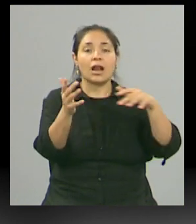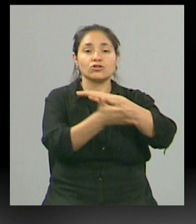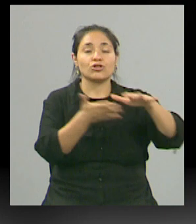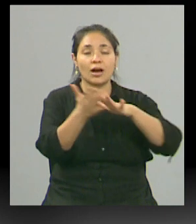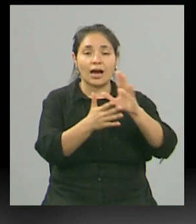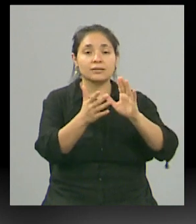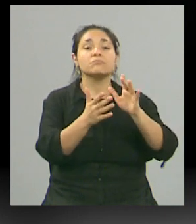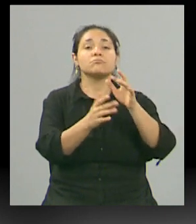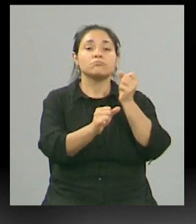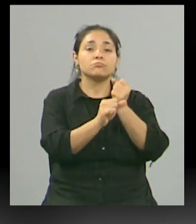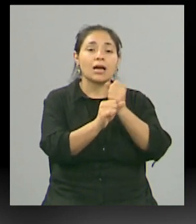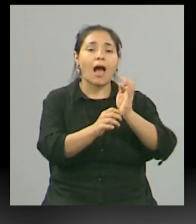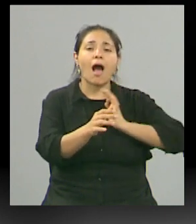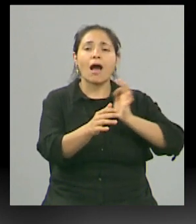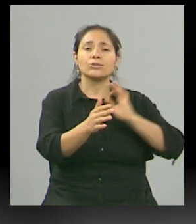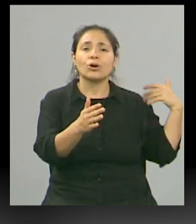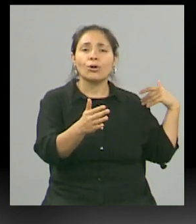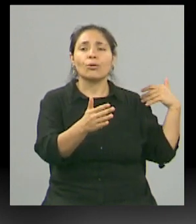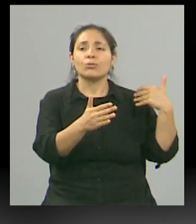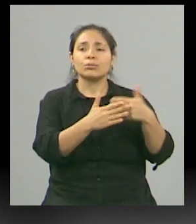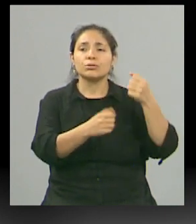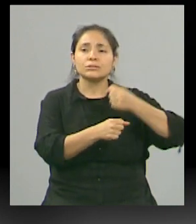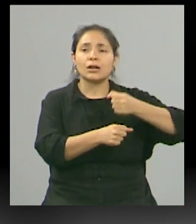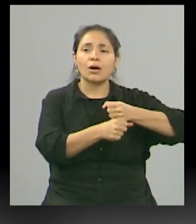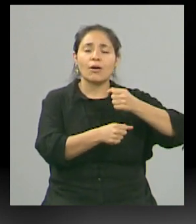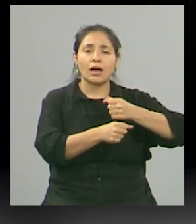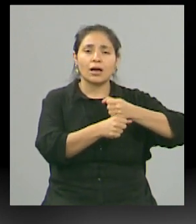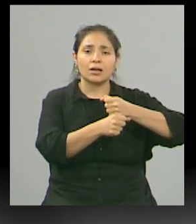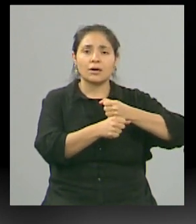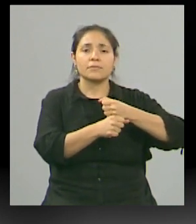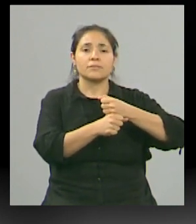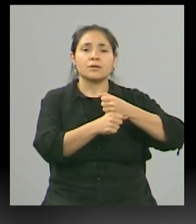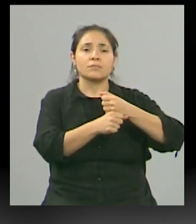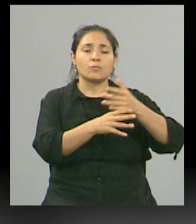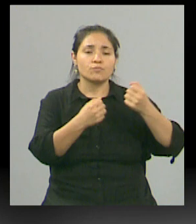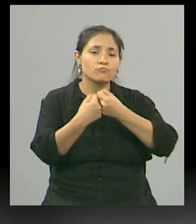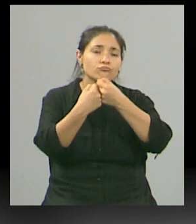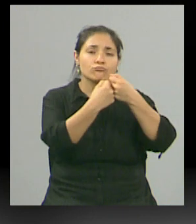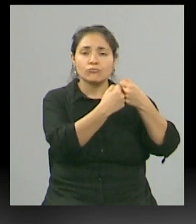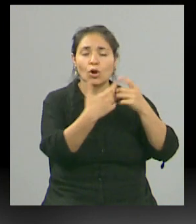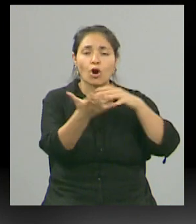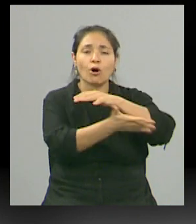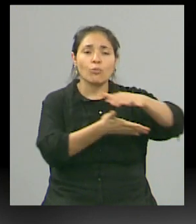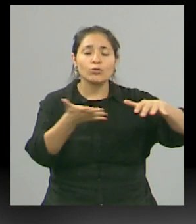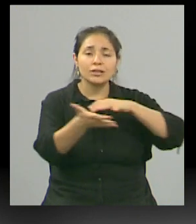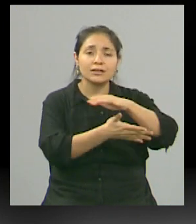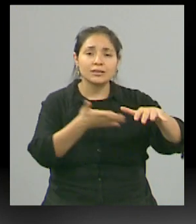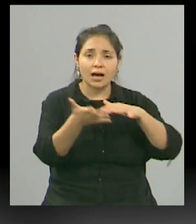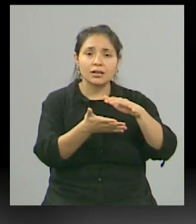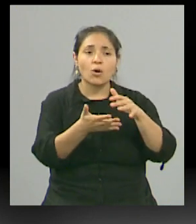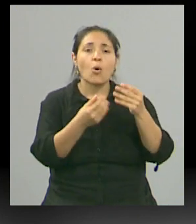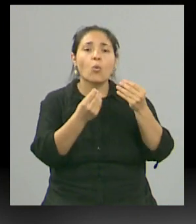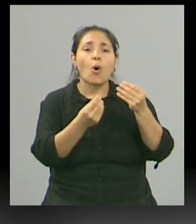que viene trabajando hace muchos años con la organización comunitaria y con qué herramientas